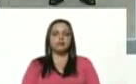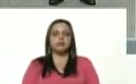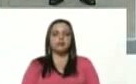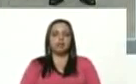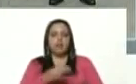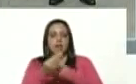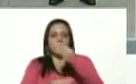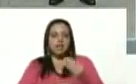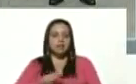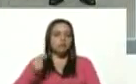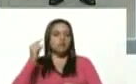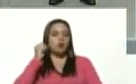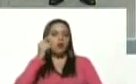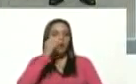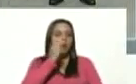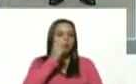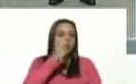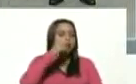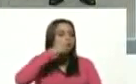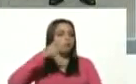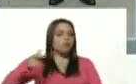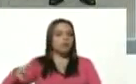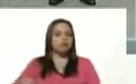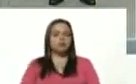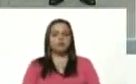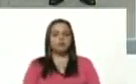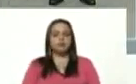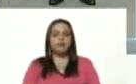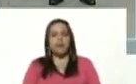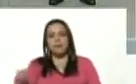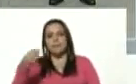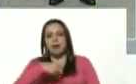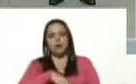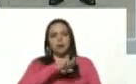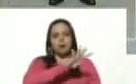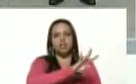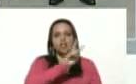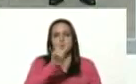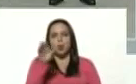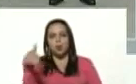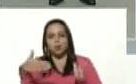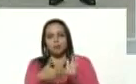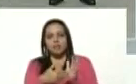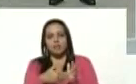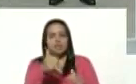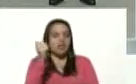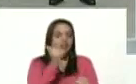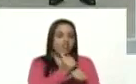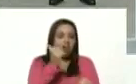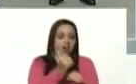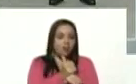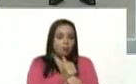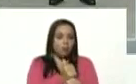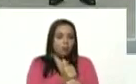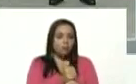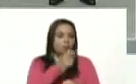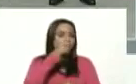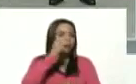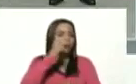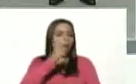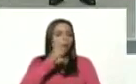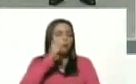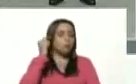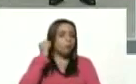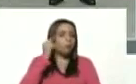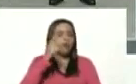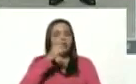conformadas por hombres y mujeres del pueblo. Más de 42.000 obreros y obreras del pueblo en